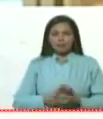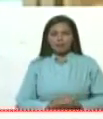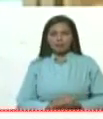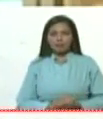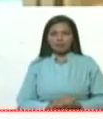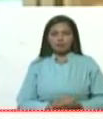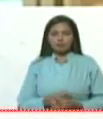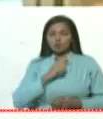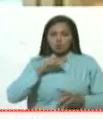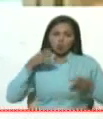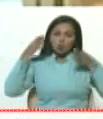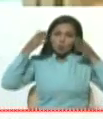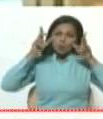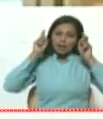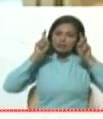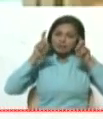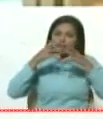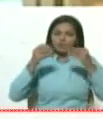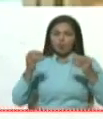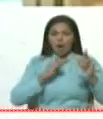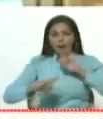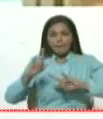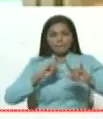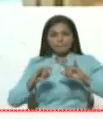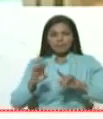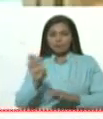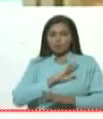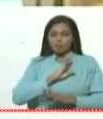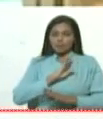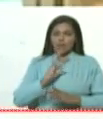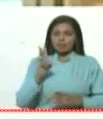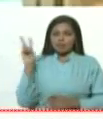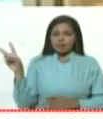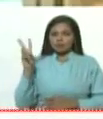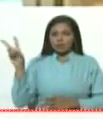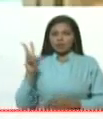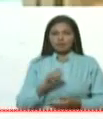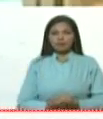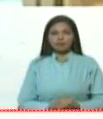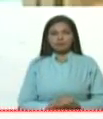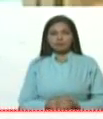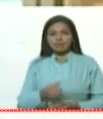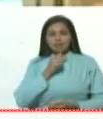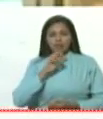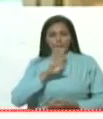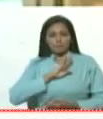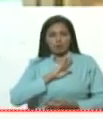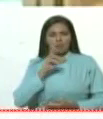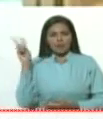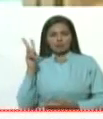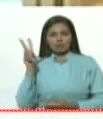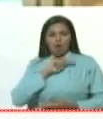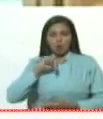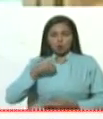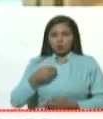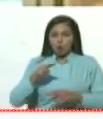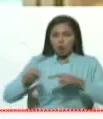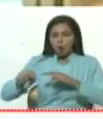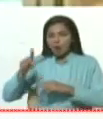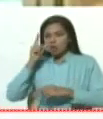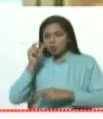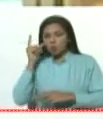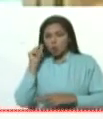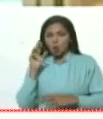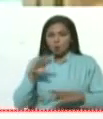Debemos enseñar a amar nuestra patria, la pertenencia. ¿A quién le pertenece Venezuela? A los niños y a las